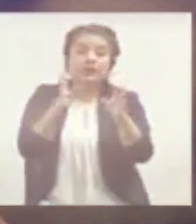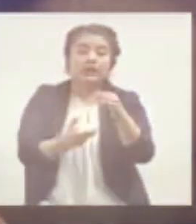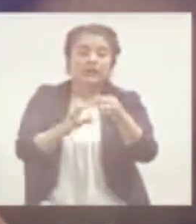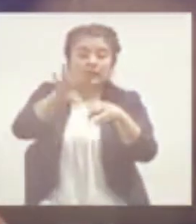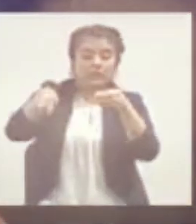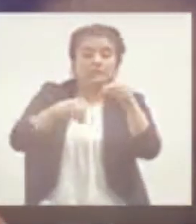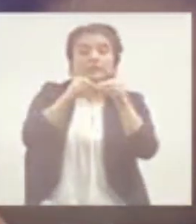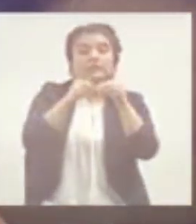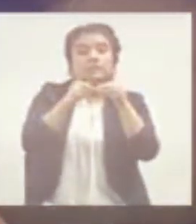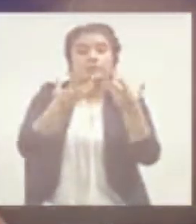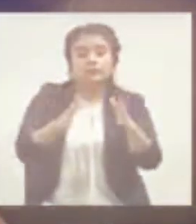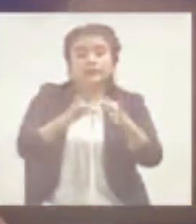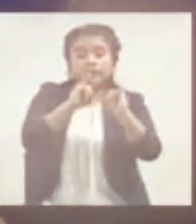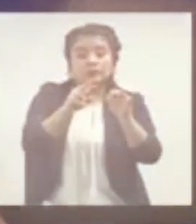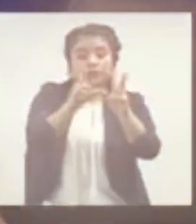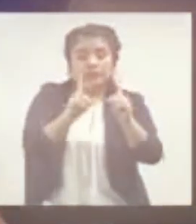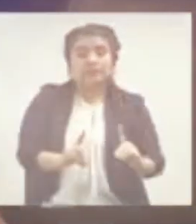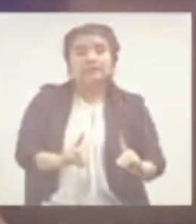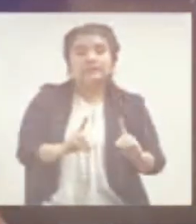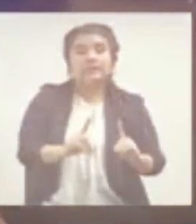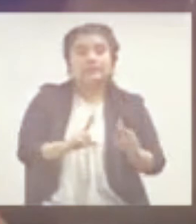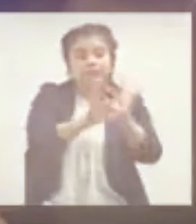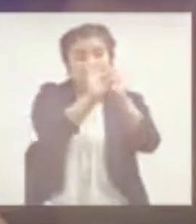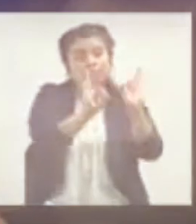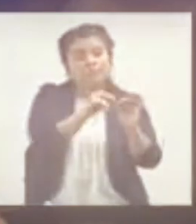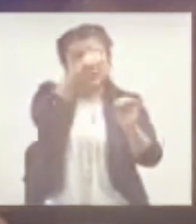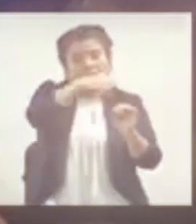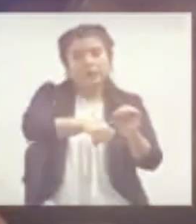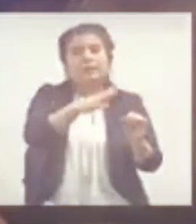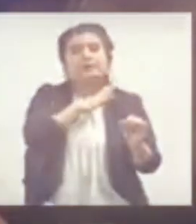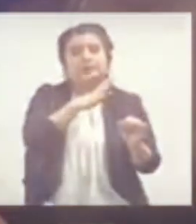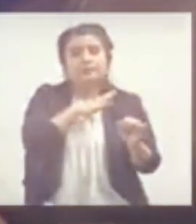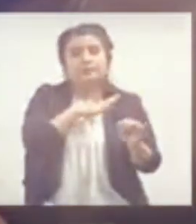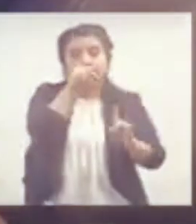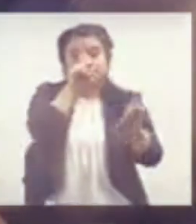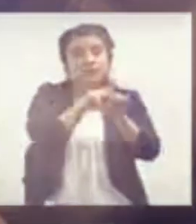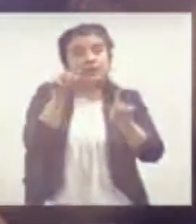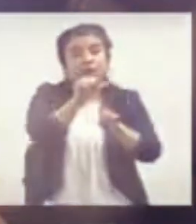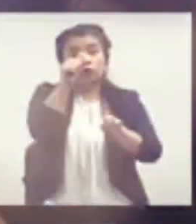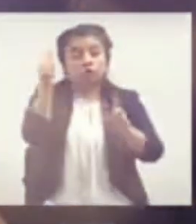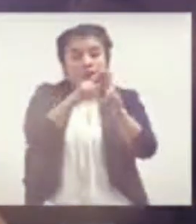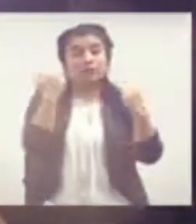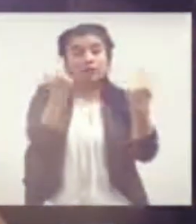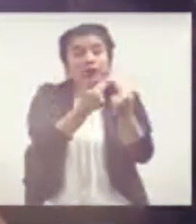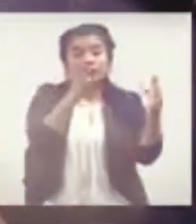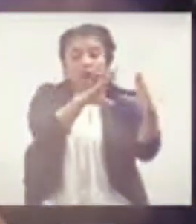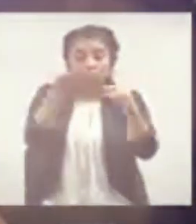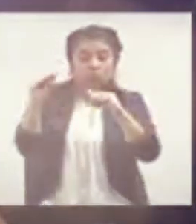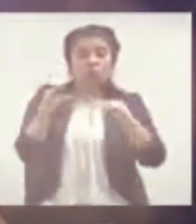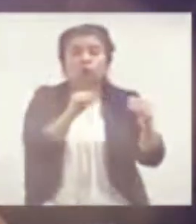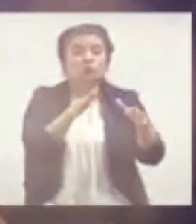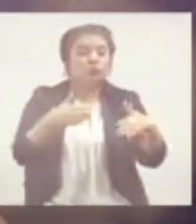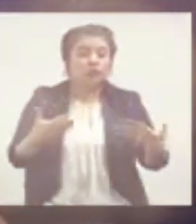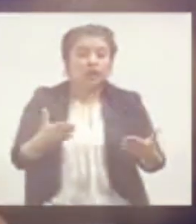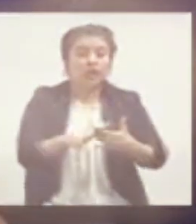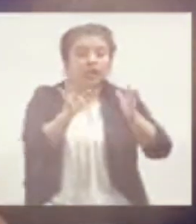la integración de las juntas directivas de la forma en la que actualmente están. En algunas reuniones se tuvo la discusión sobre si